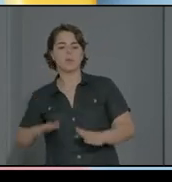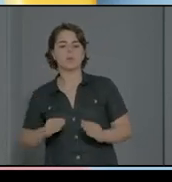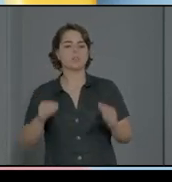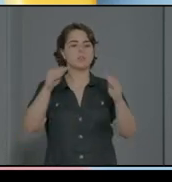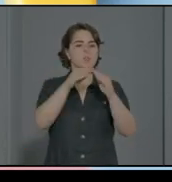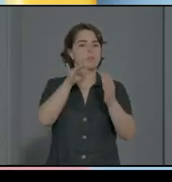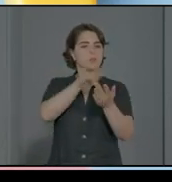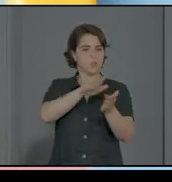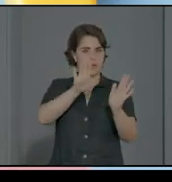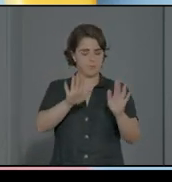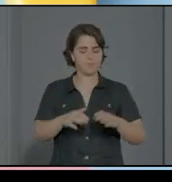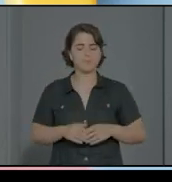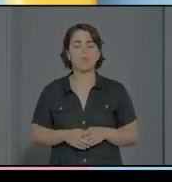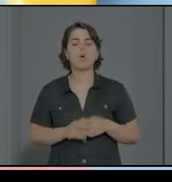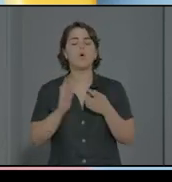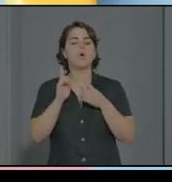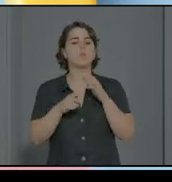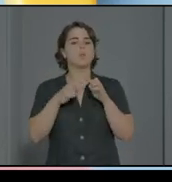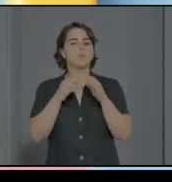Se trata de una sincronía